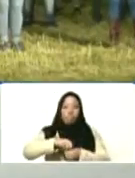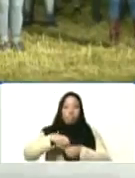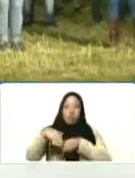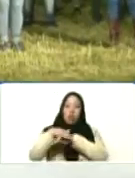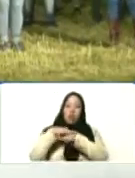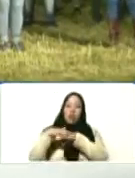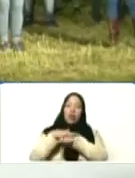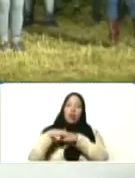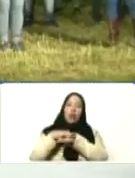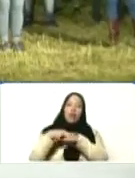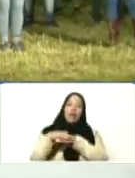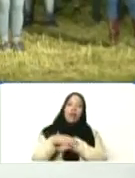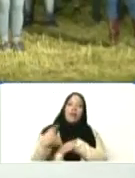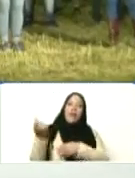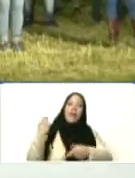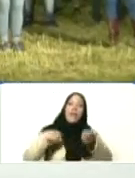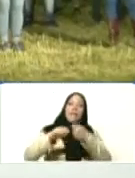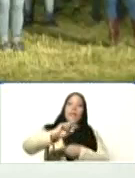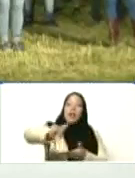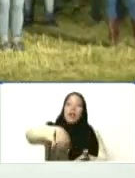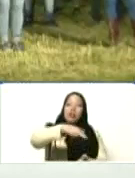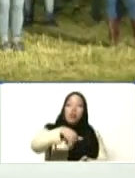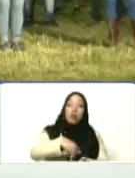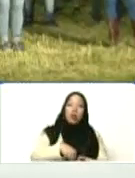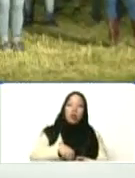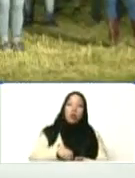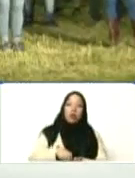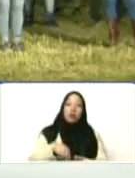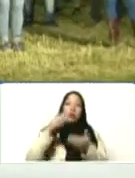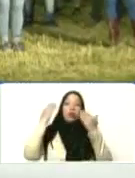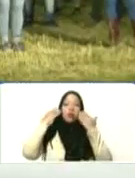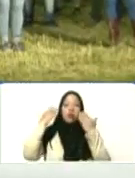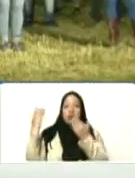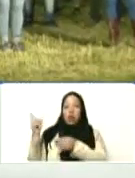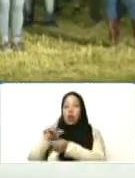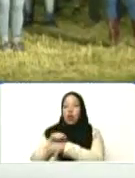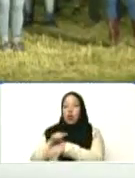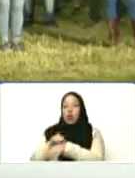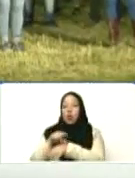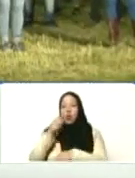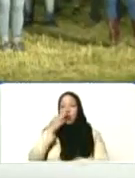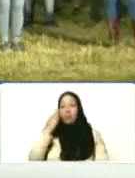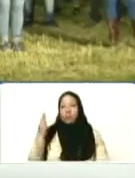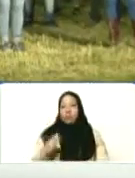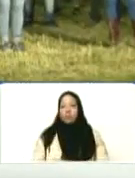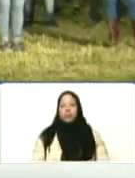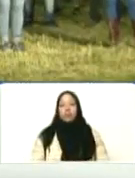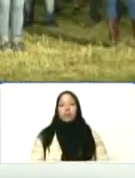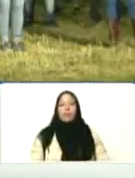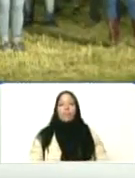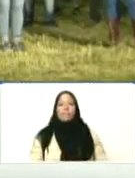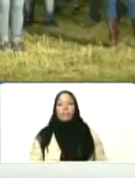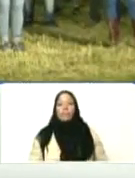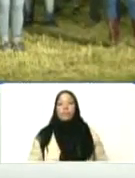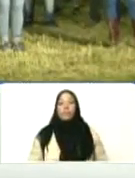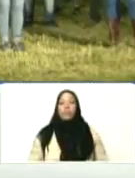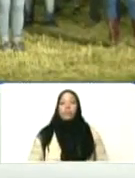del Poder Popular para el Comercio Nacional, compañera, la doctora Desly Álvarez, presente